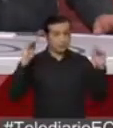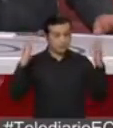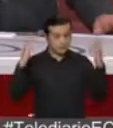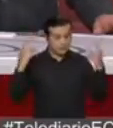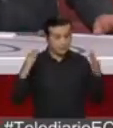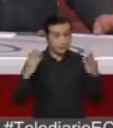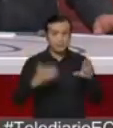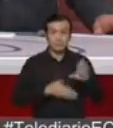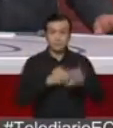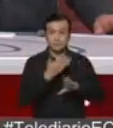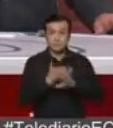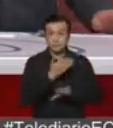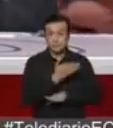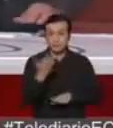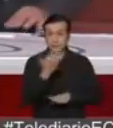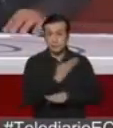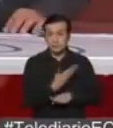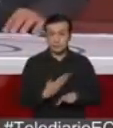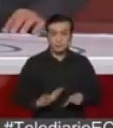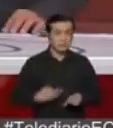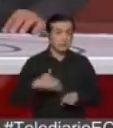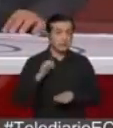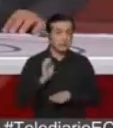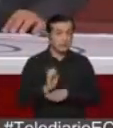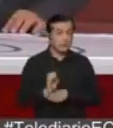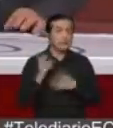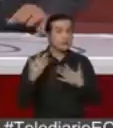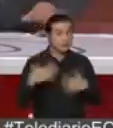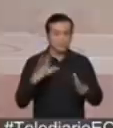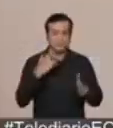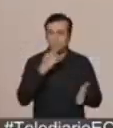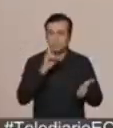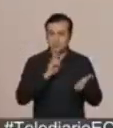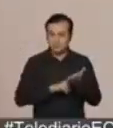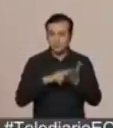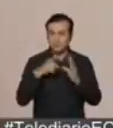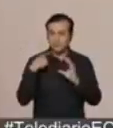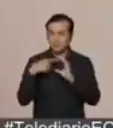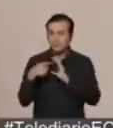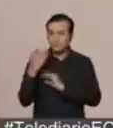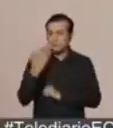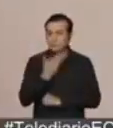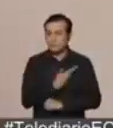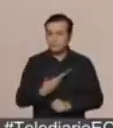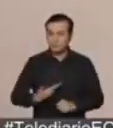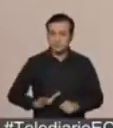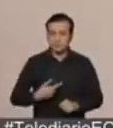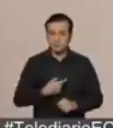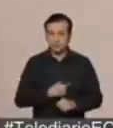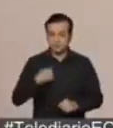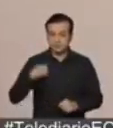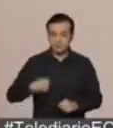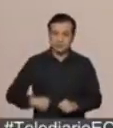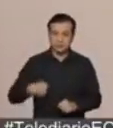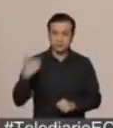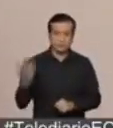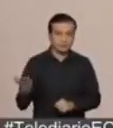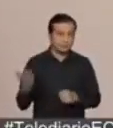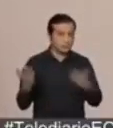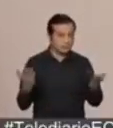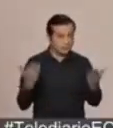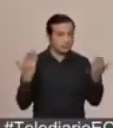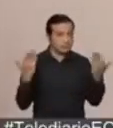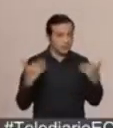ya expuesto también. El presidente de la República ha enviado una misiva directamente con su contraparte, con Xi Jinping,